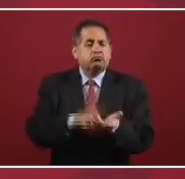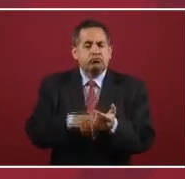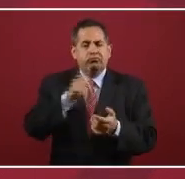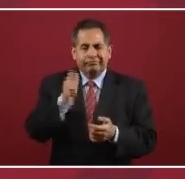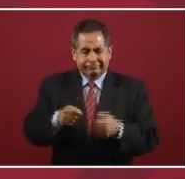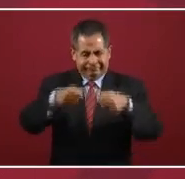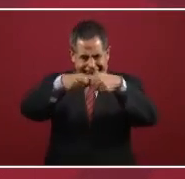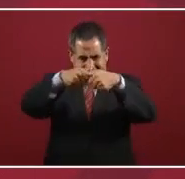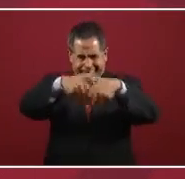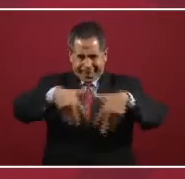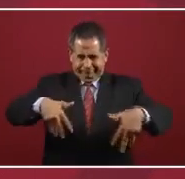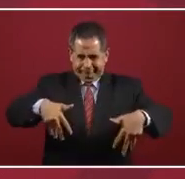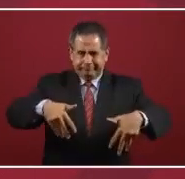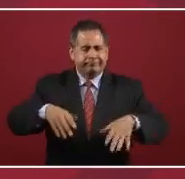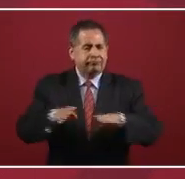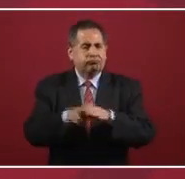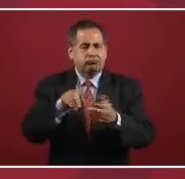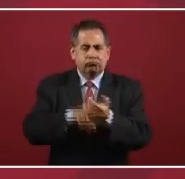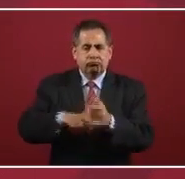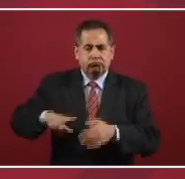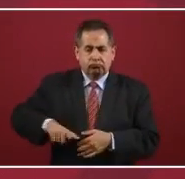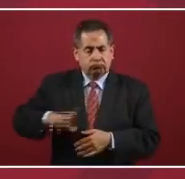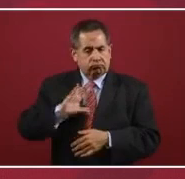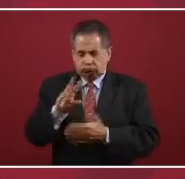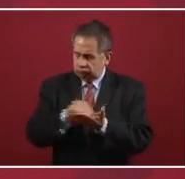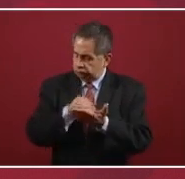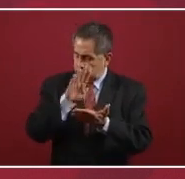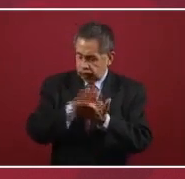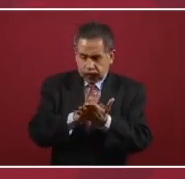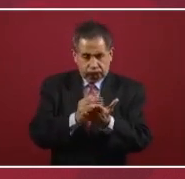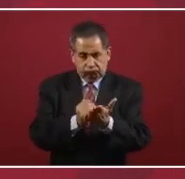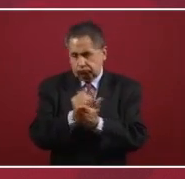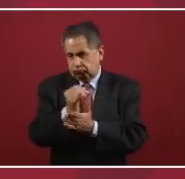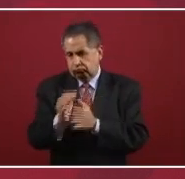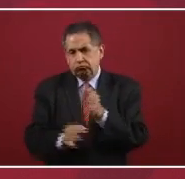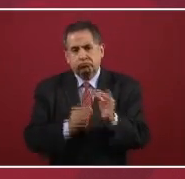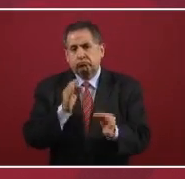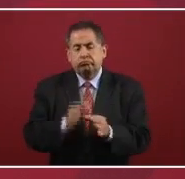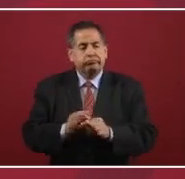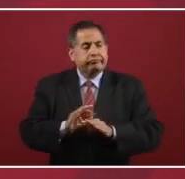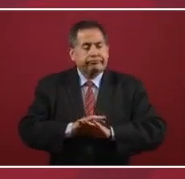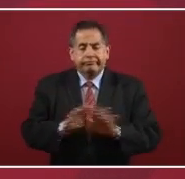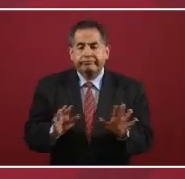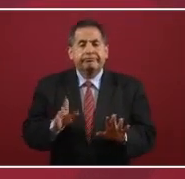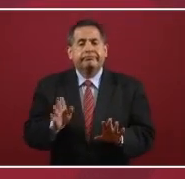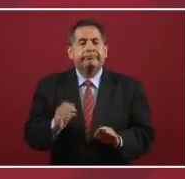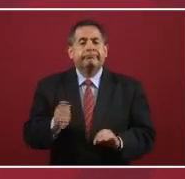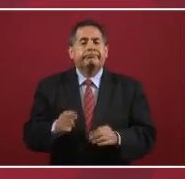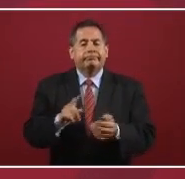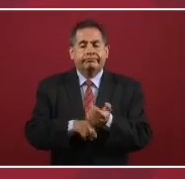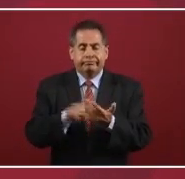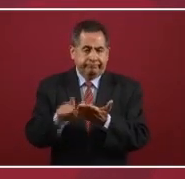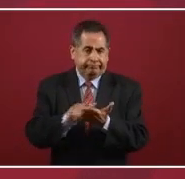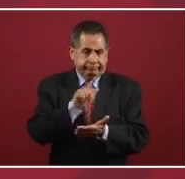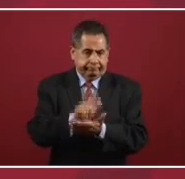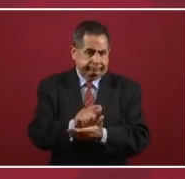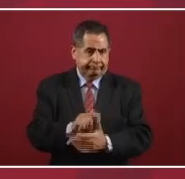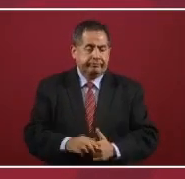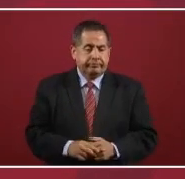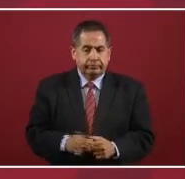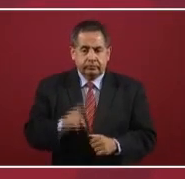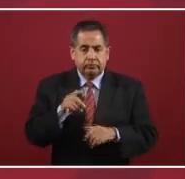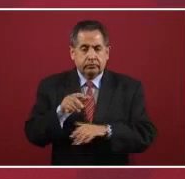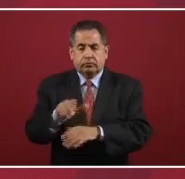estructura a partir de la aplicación de la ley